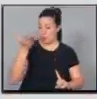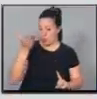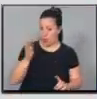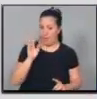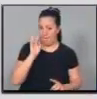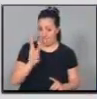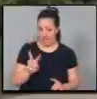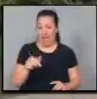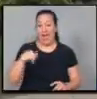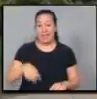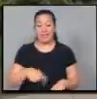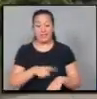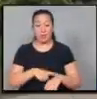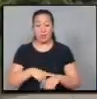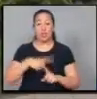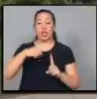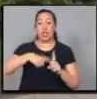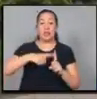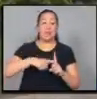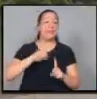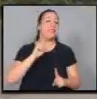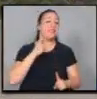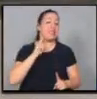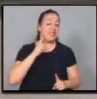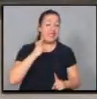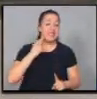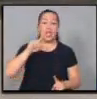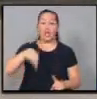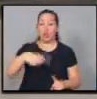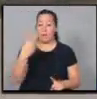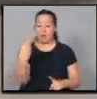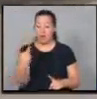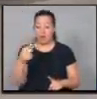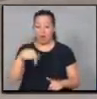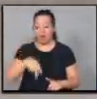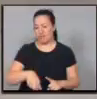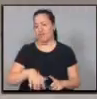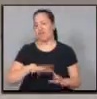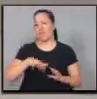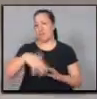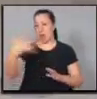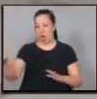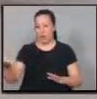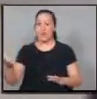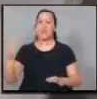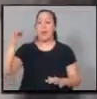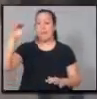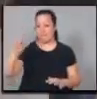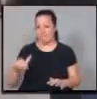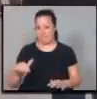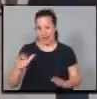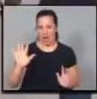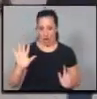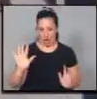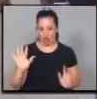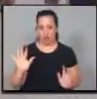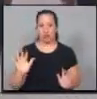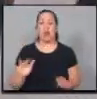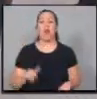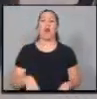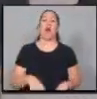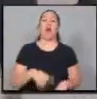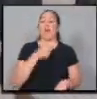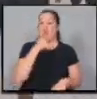En estos momentos tenemos una temperatura de 13 grados 2. En el conurbano lo decíamos hace un ratito, Dani, tenemos 2 o 3 grados menos, de